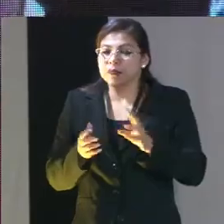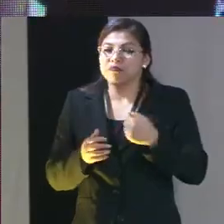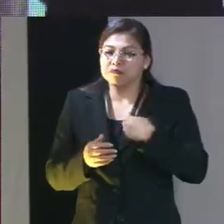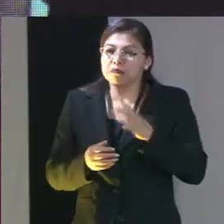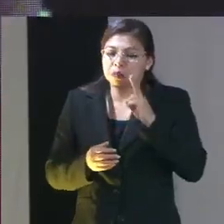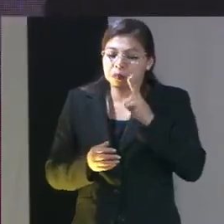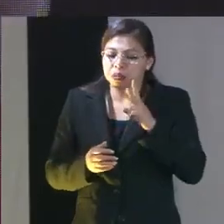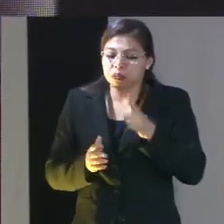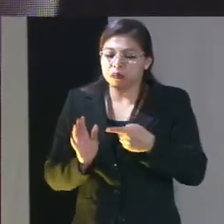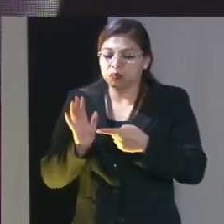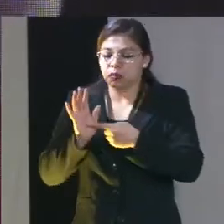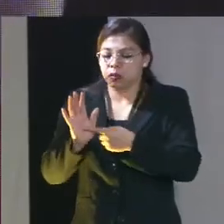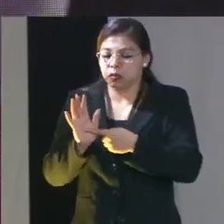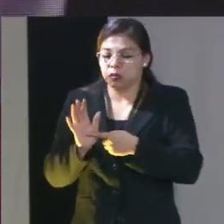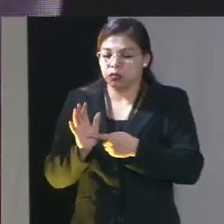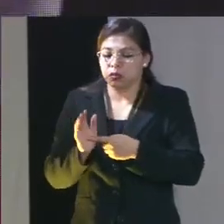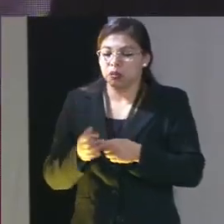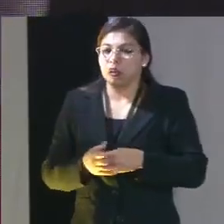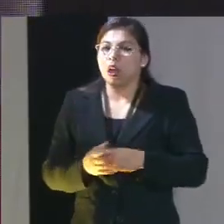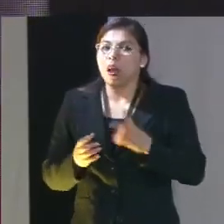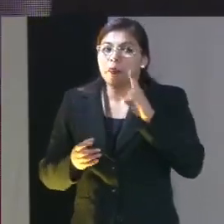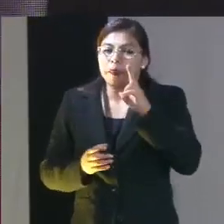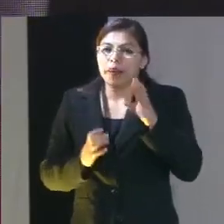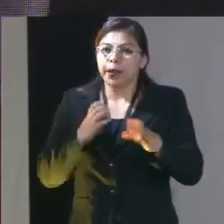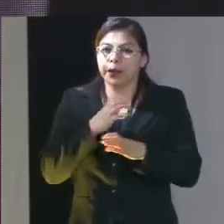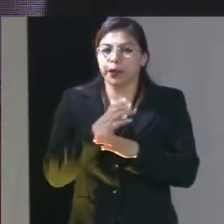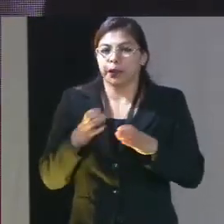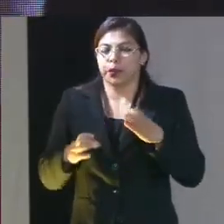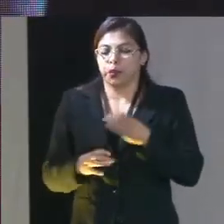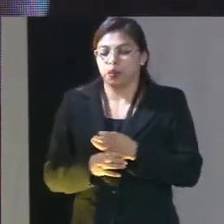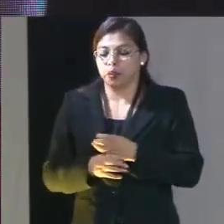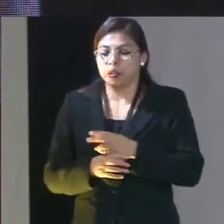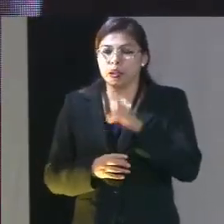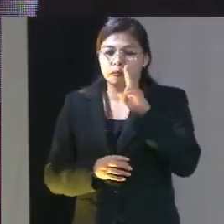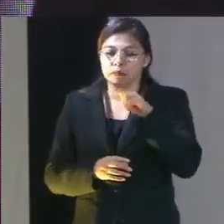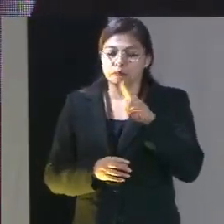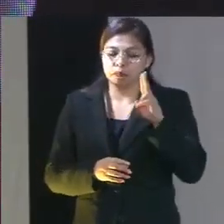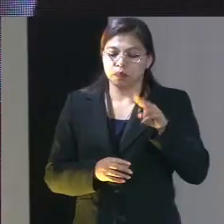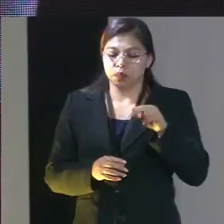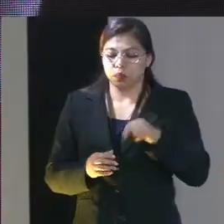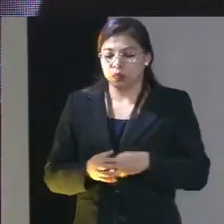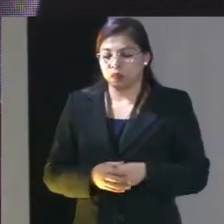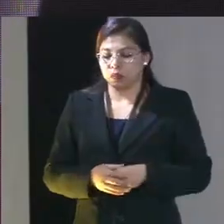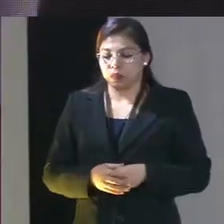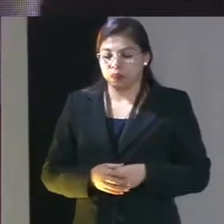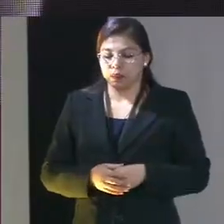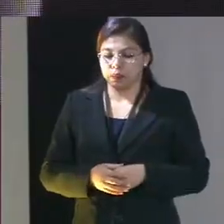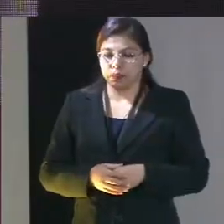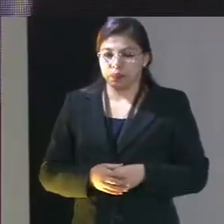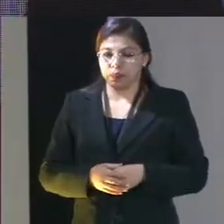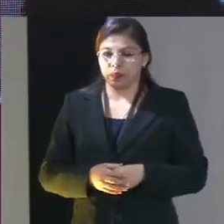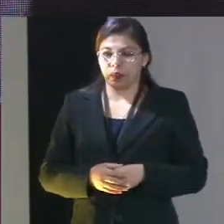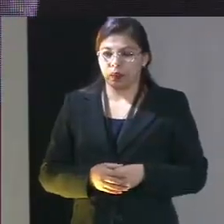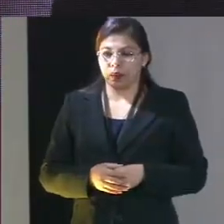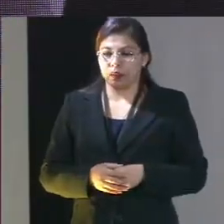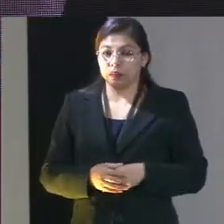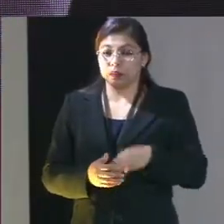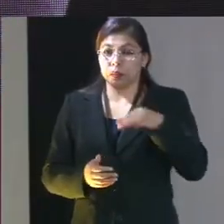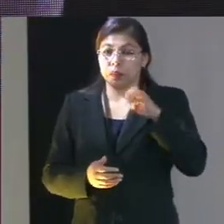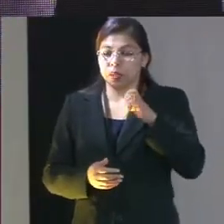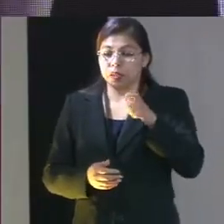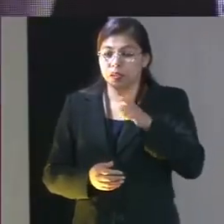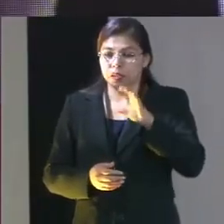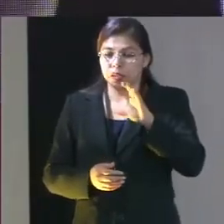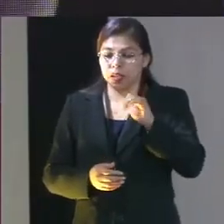demostrado que es, a ver, cosas. Nunca, los mexicas nunca creyeron que